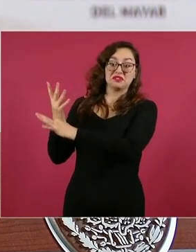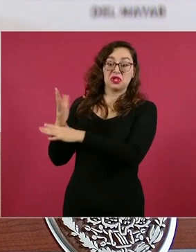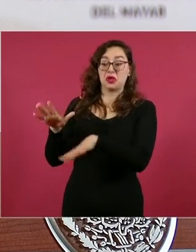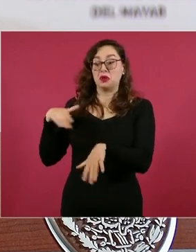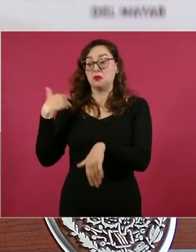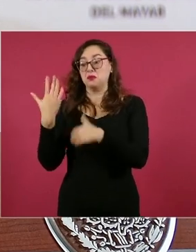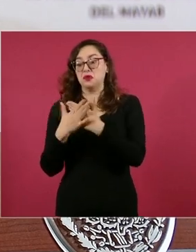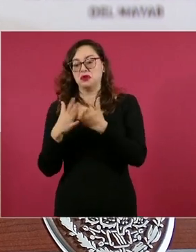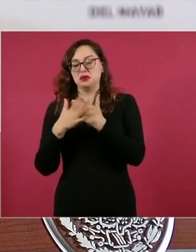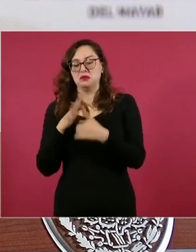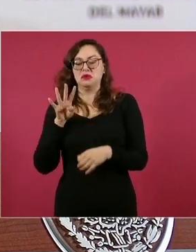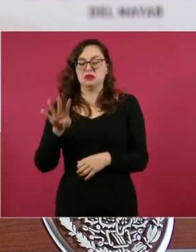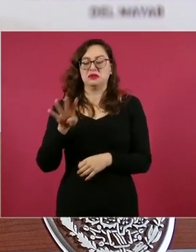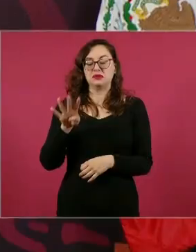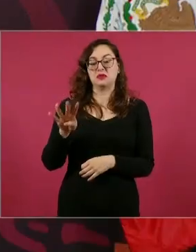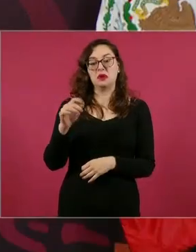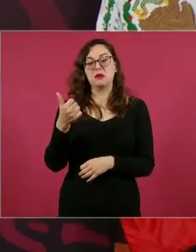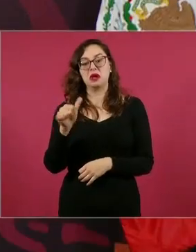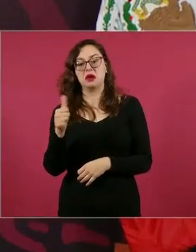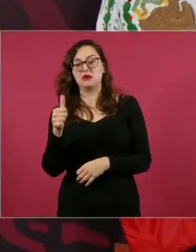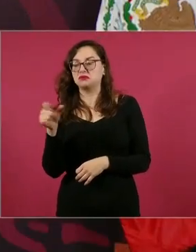hay quienes